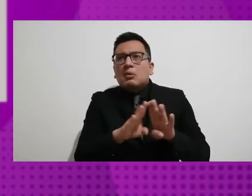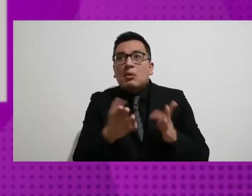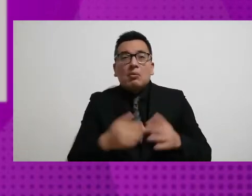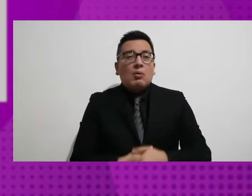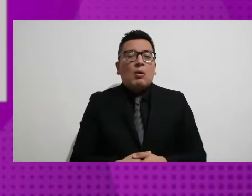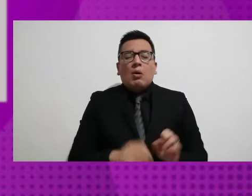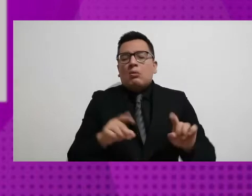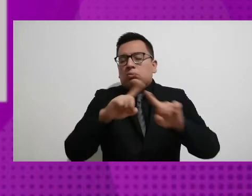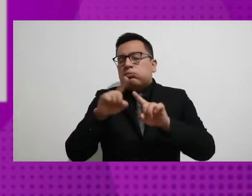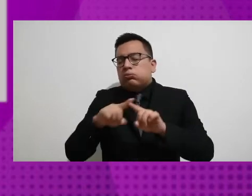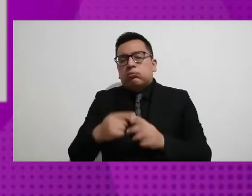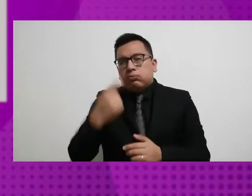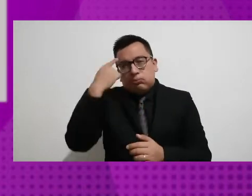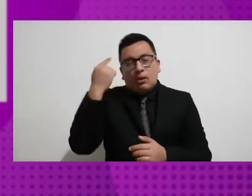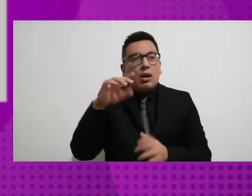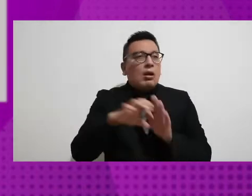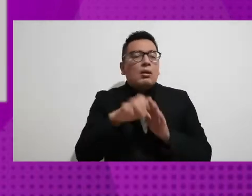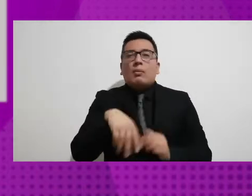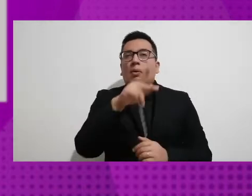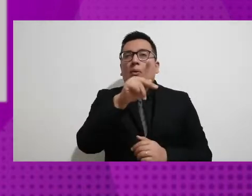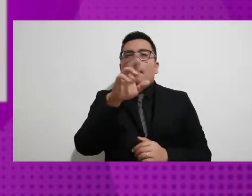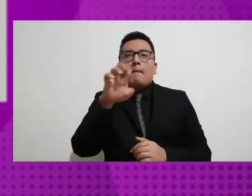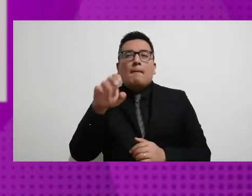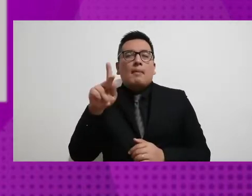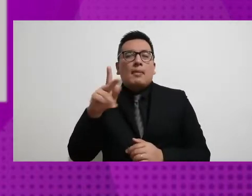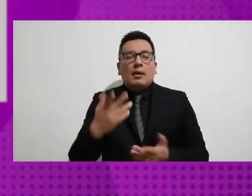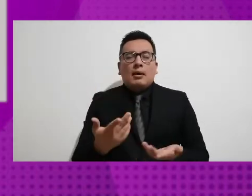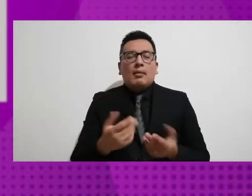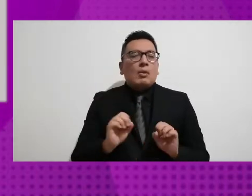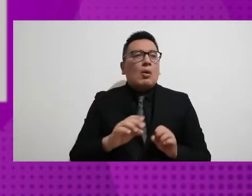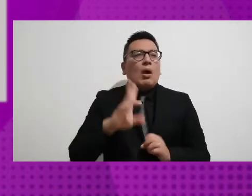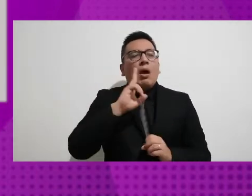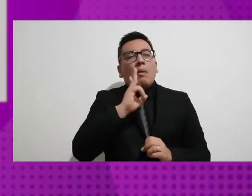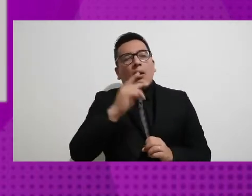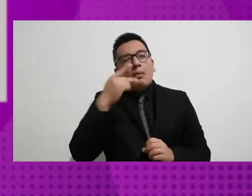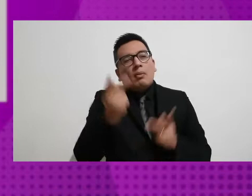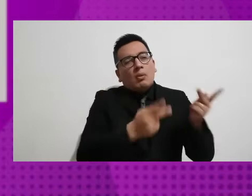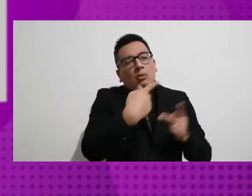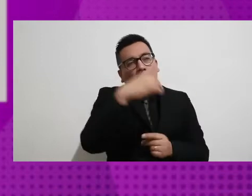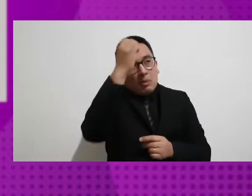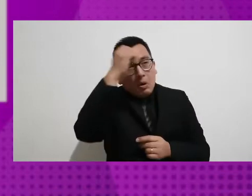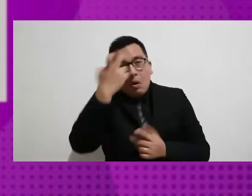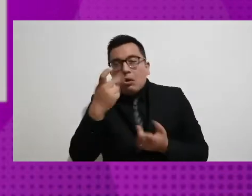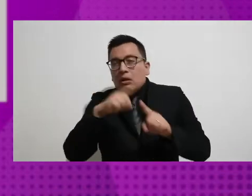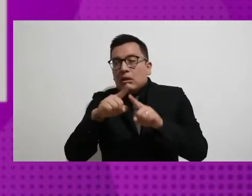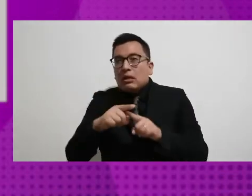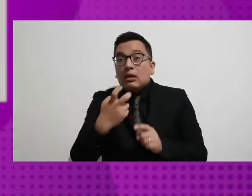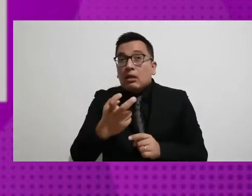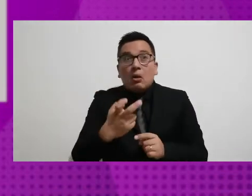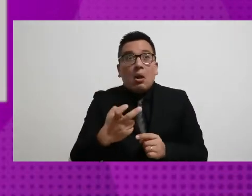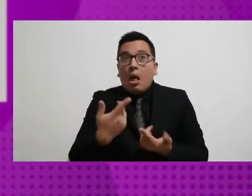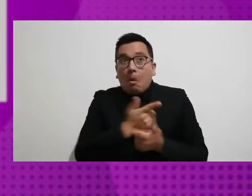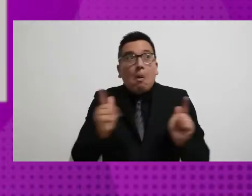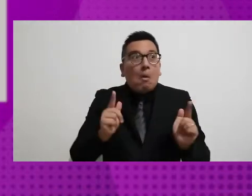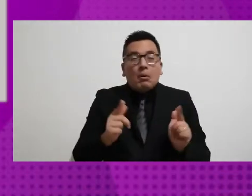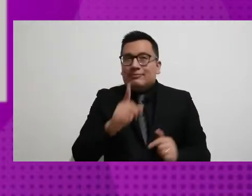casilla, todo lo relacionado con el programa resultados electorales preliminares, sondeos de opinión, etcétera. Pero también ha